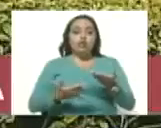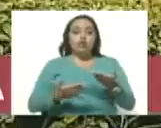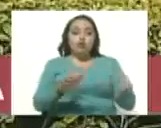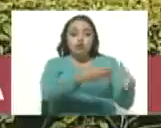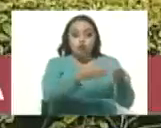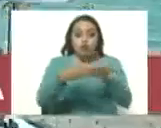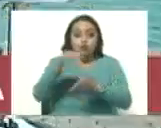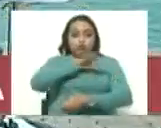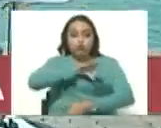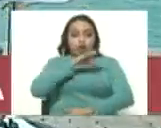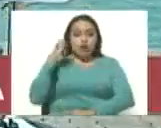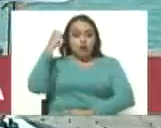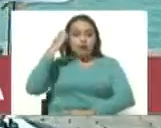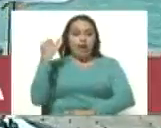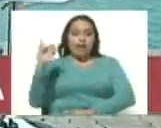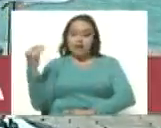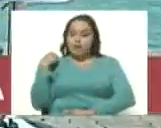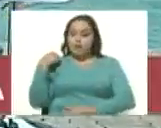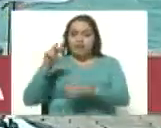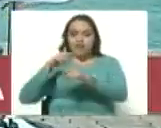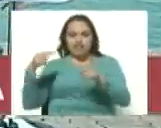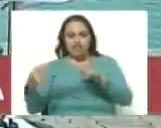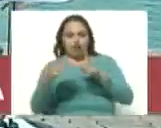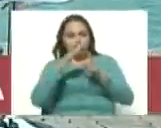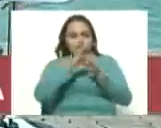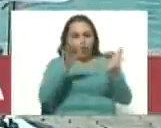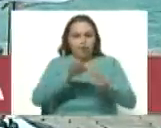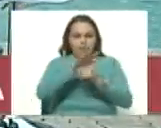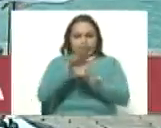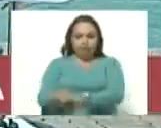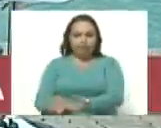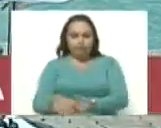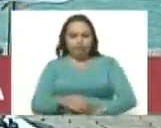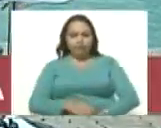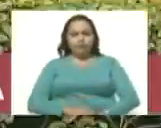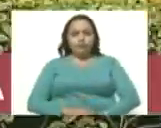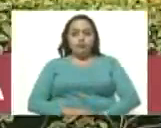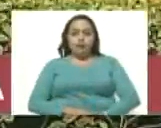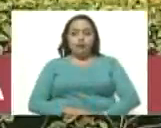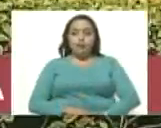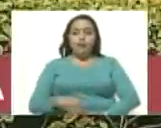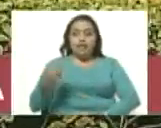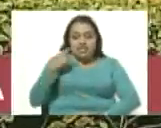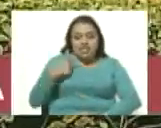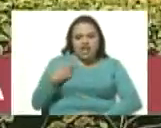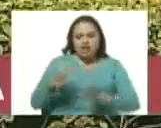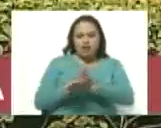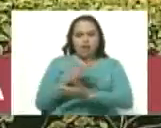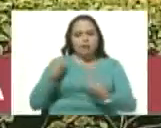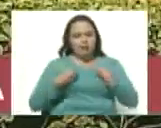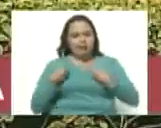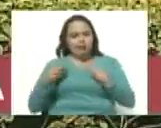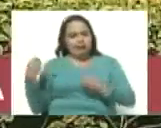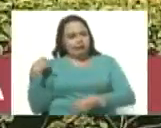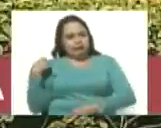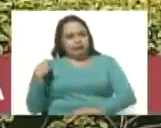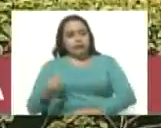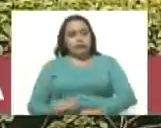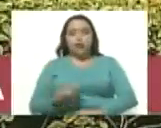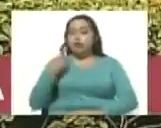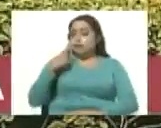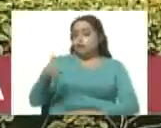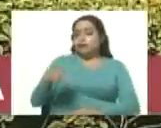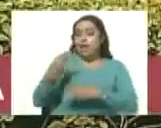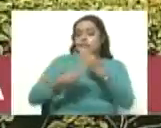ganadas a una determinada visión hegemónica de estos medios y él me manifestaba su preocupación y yo le decía bueno están viviendo su